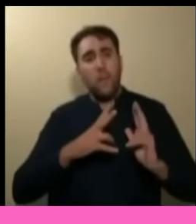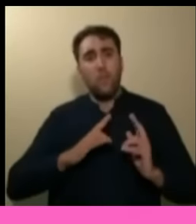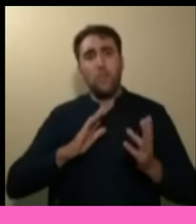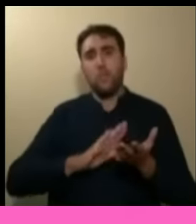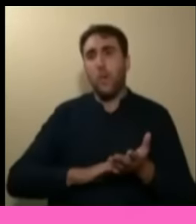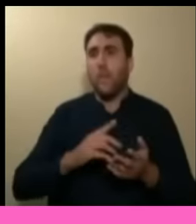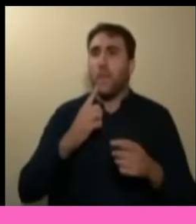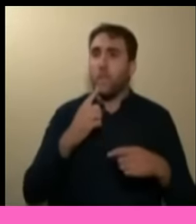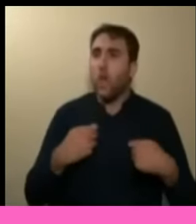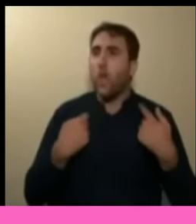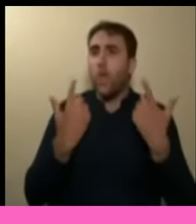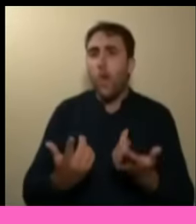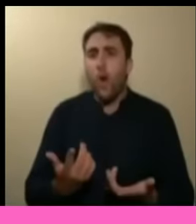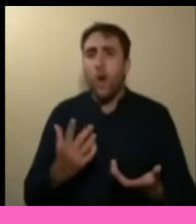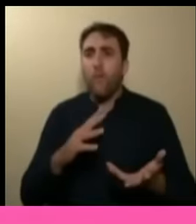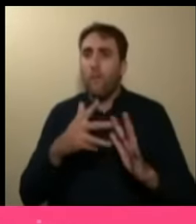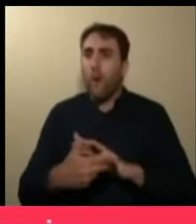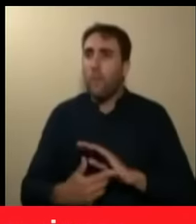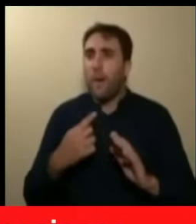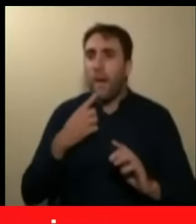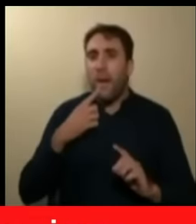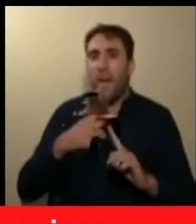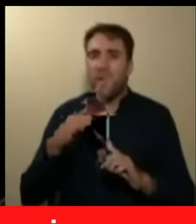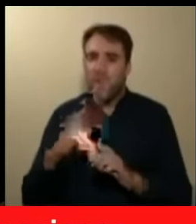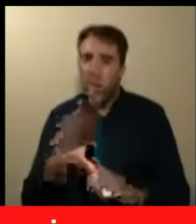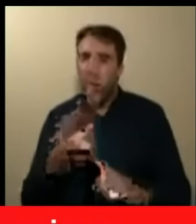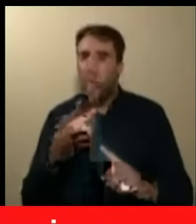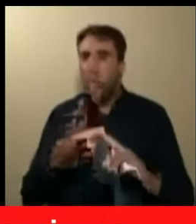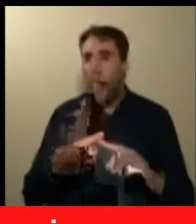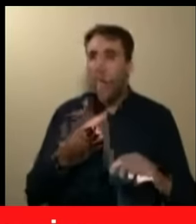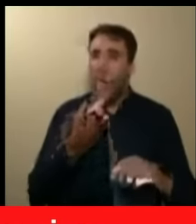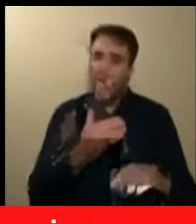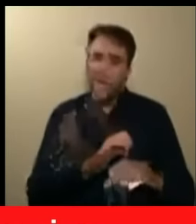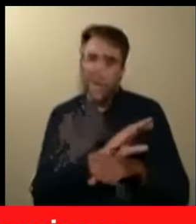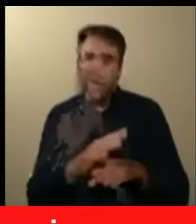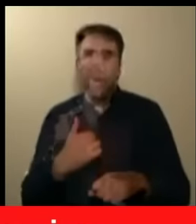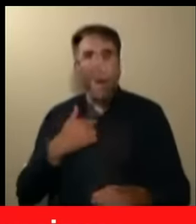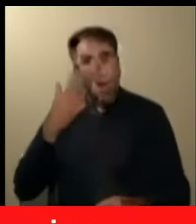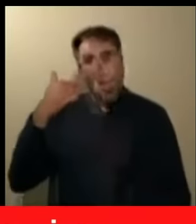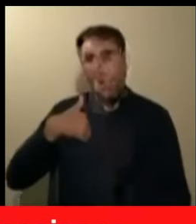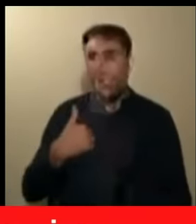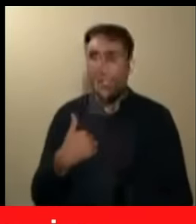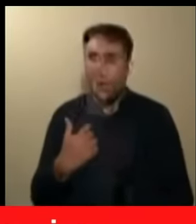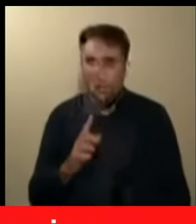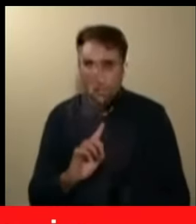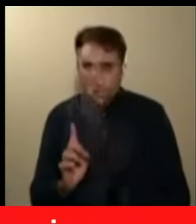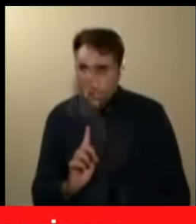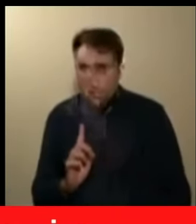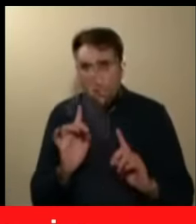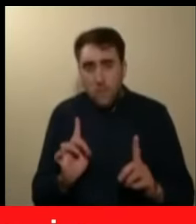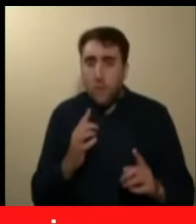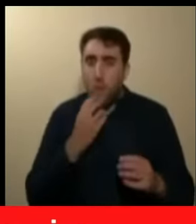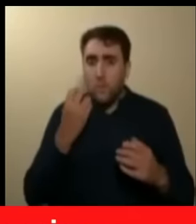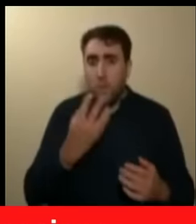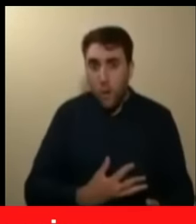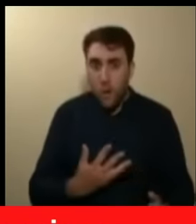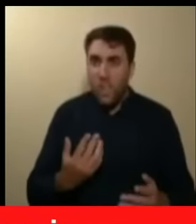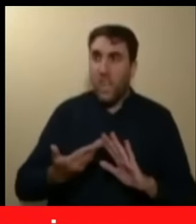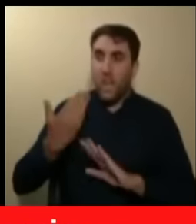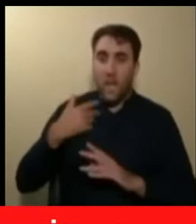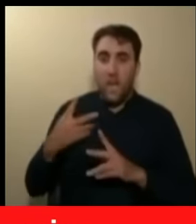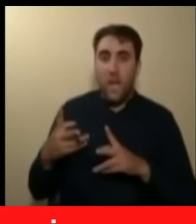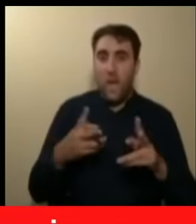tirando campanas al vuelo con relación al éxito del combate al delito no es así, pero estamos mucho mejor, porque durante el gobierno del Frente Amplio